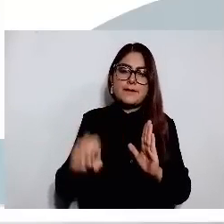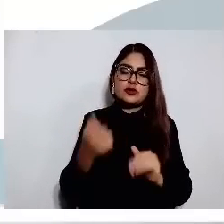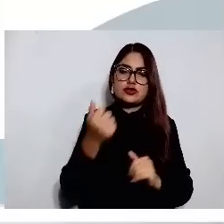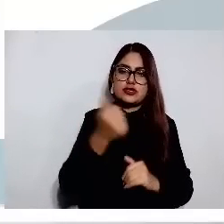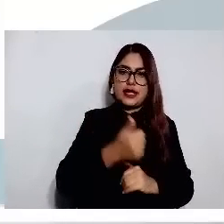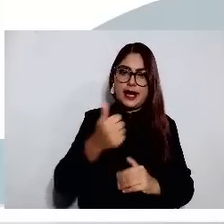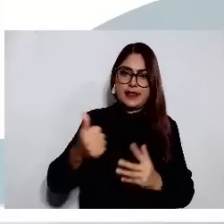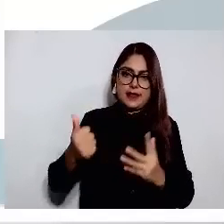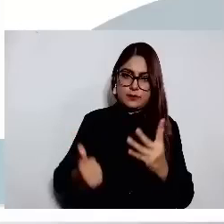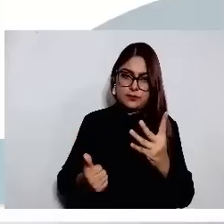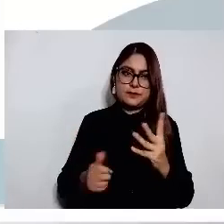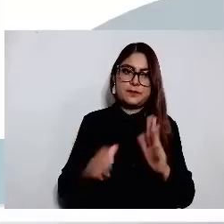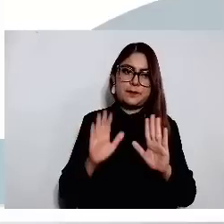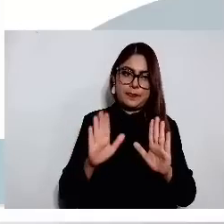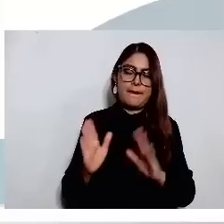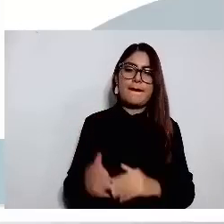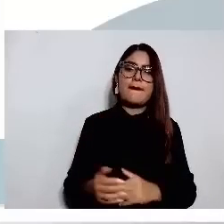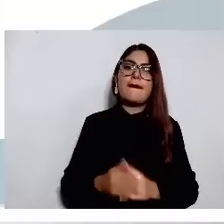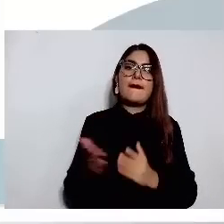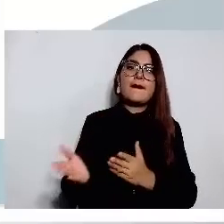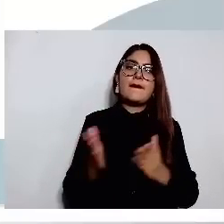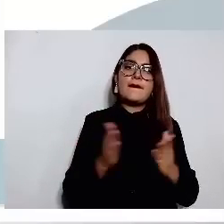favor.